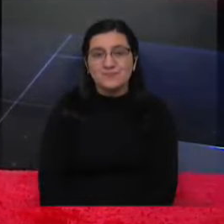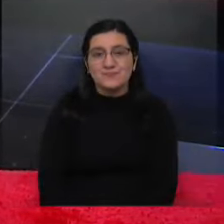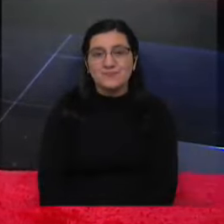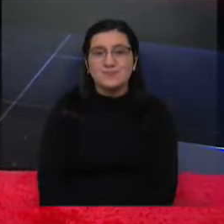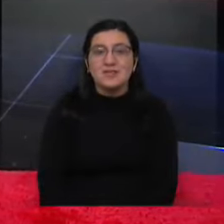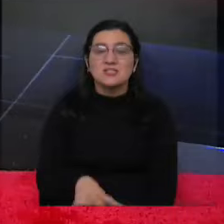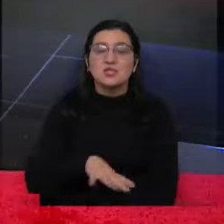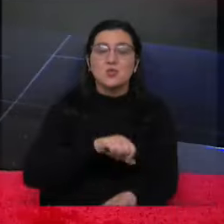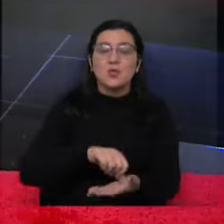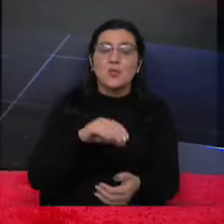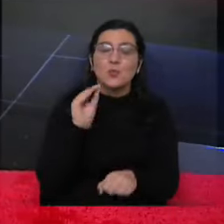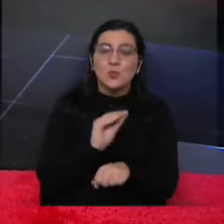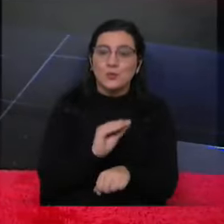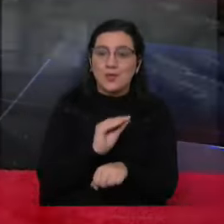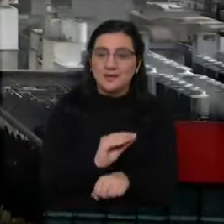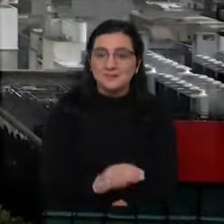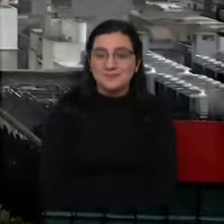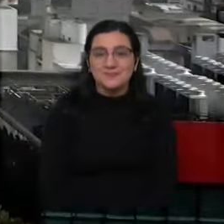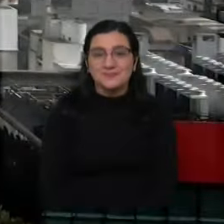ciudad cultural